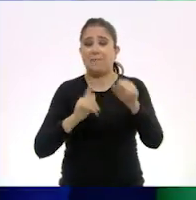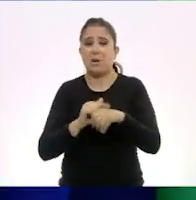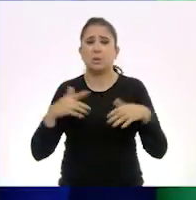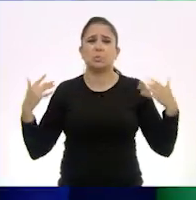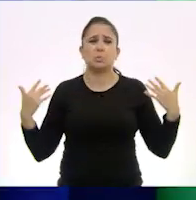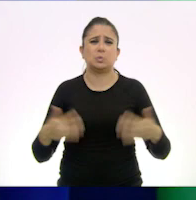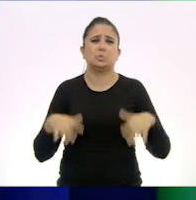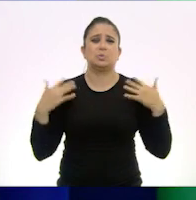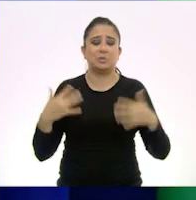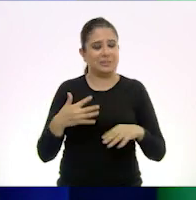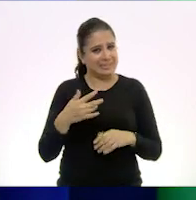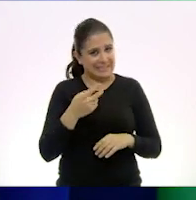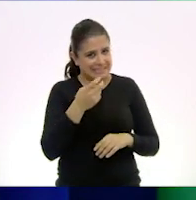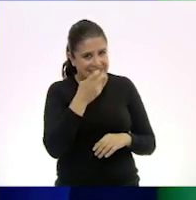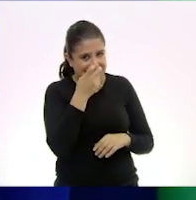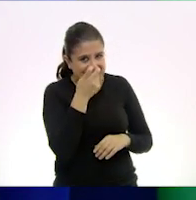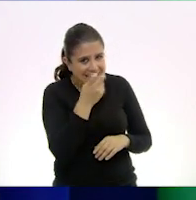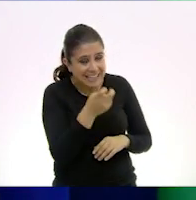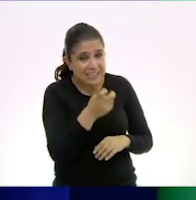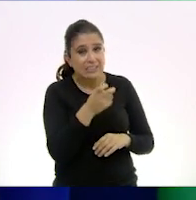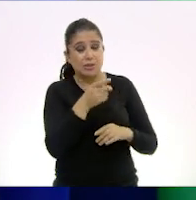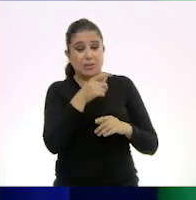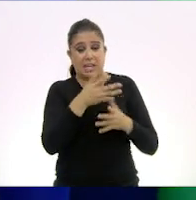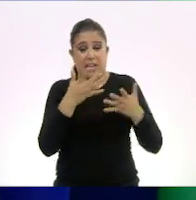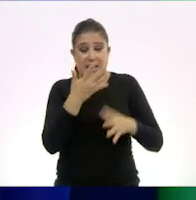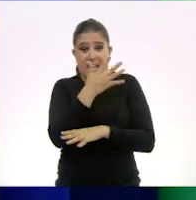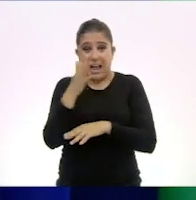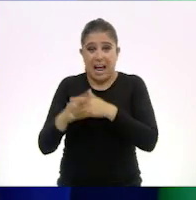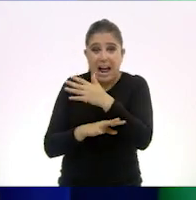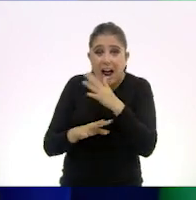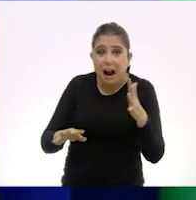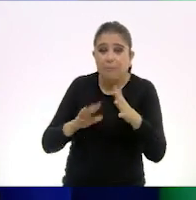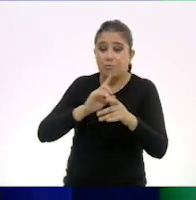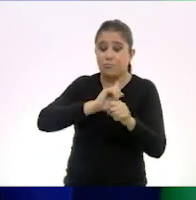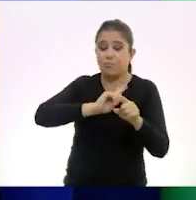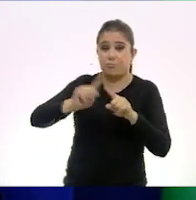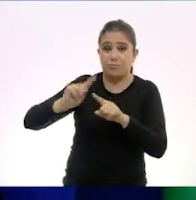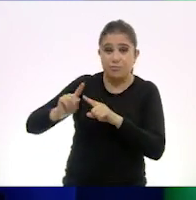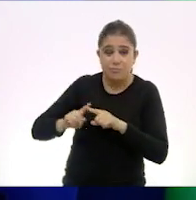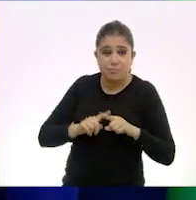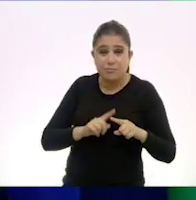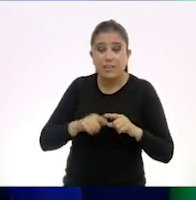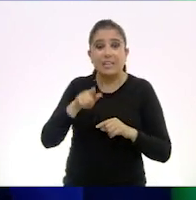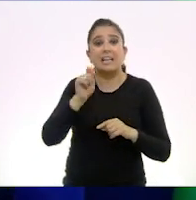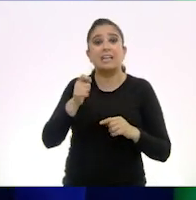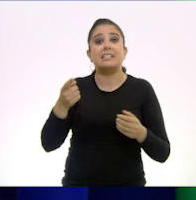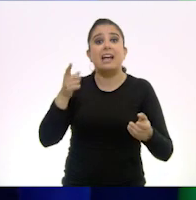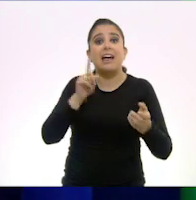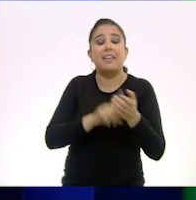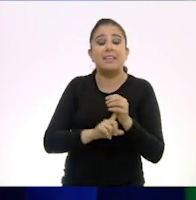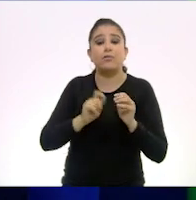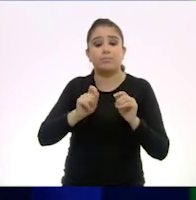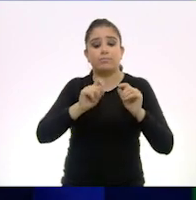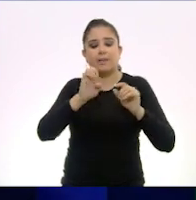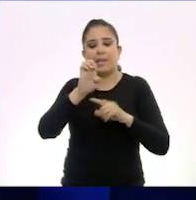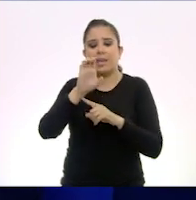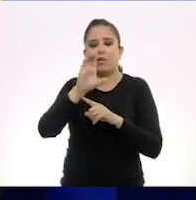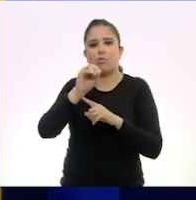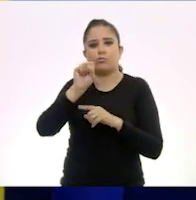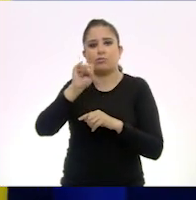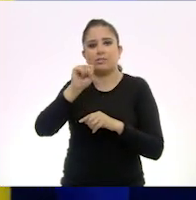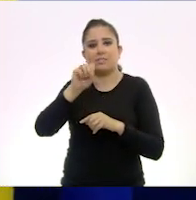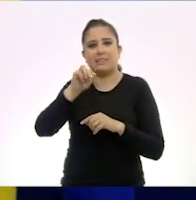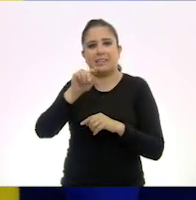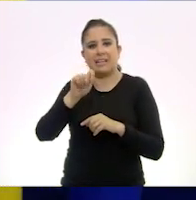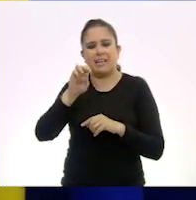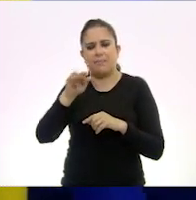es. Esa amplia riqueza natural sobre los tipos de vegetación son parte de un ecosistema.